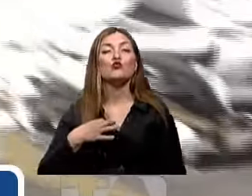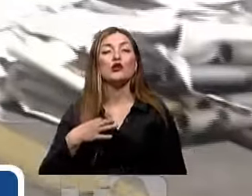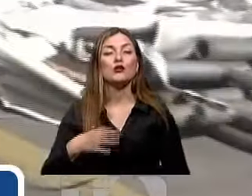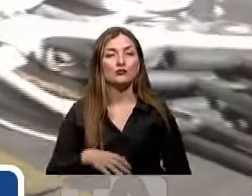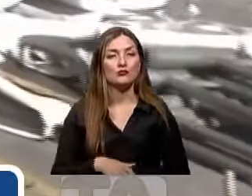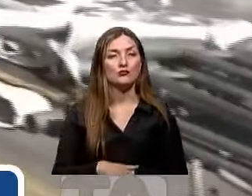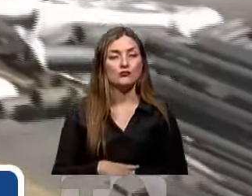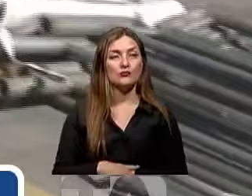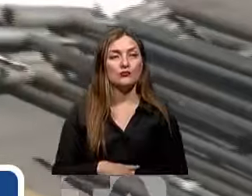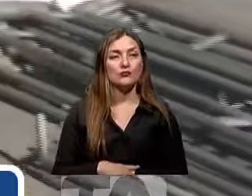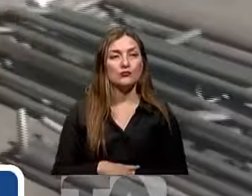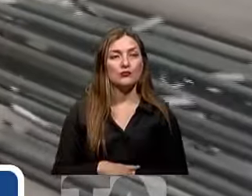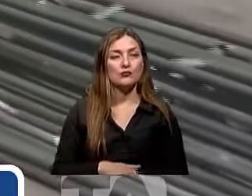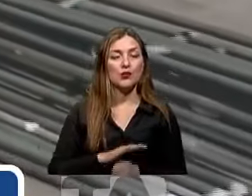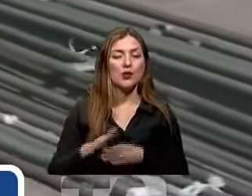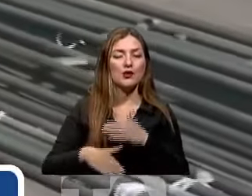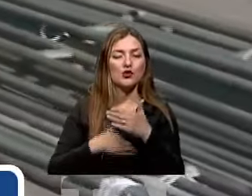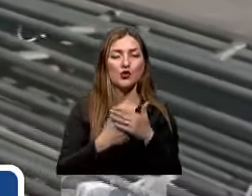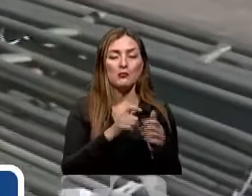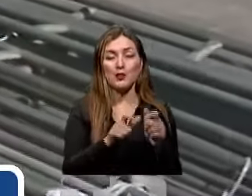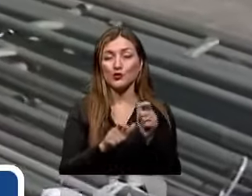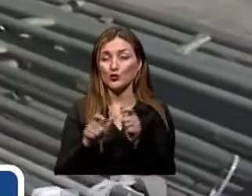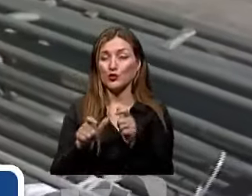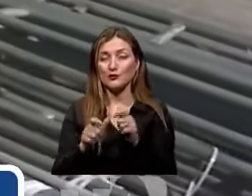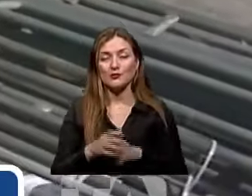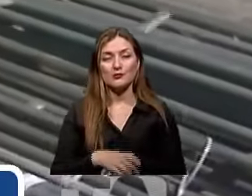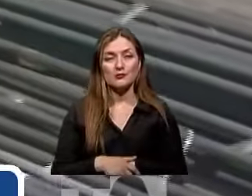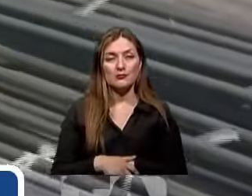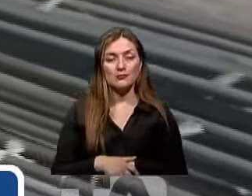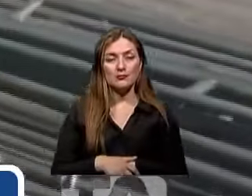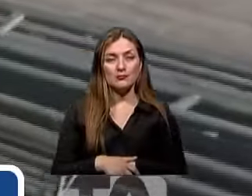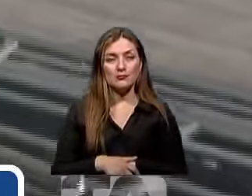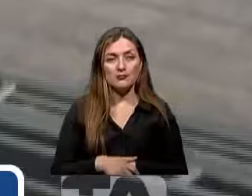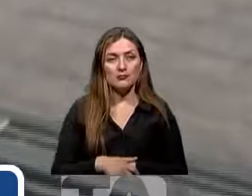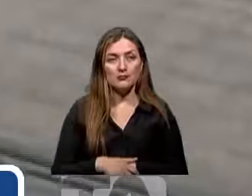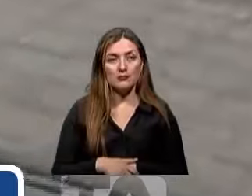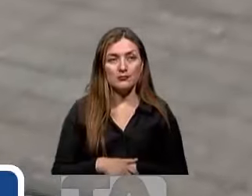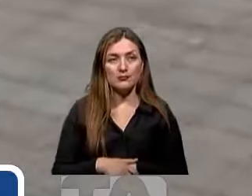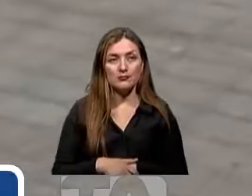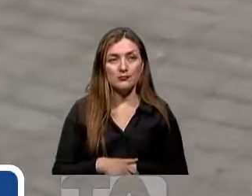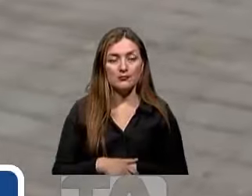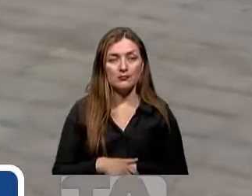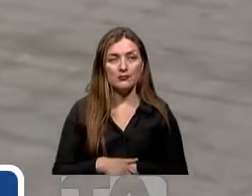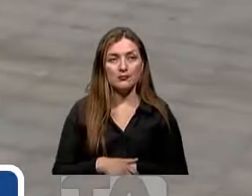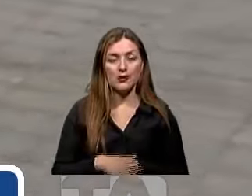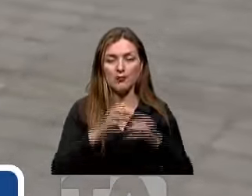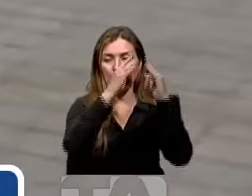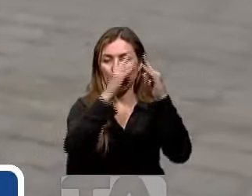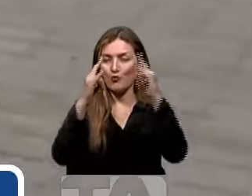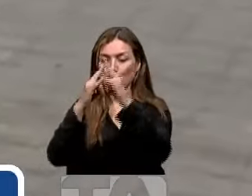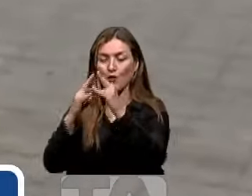pues invitar a la gente también como ya lo mencionó vamos a estar con otros stands y queremos promover también en lo que hemos